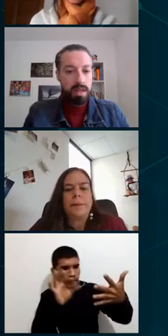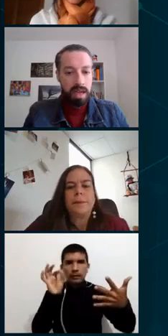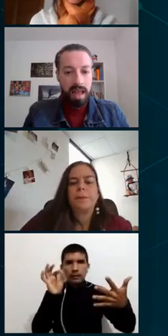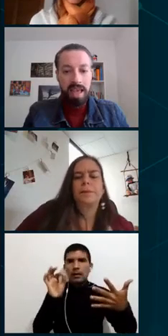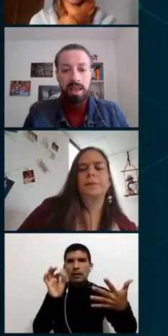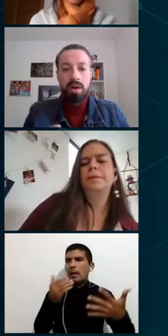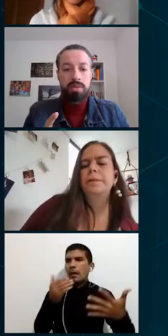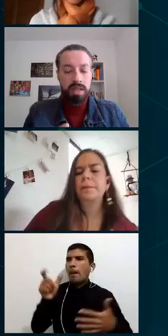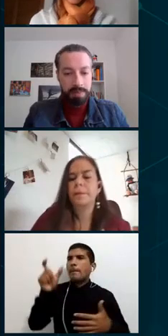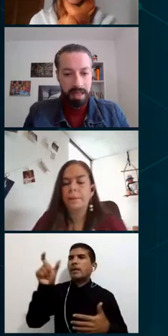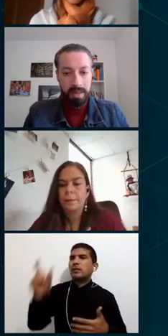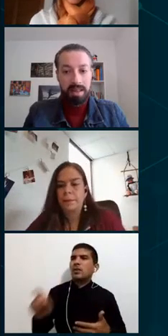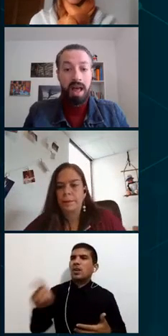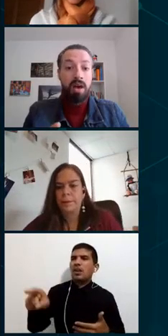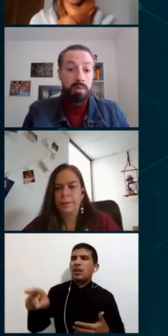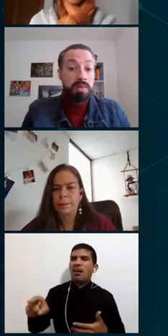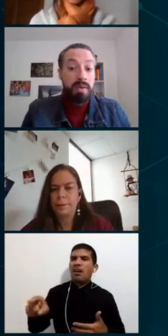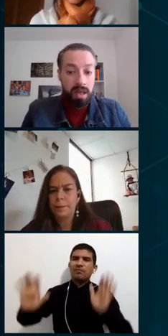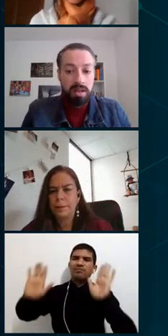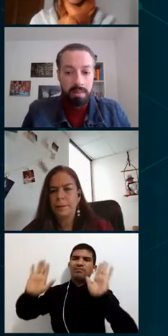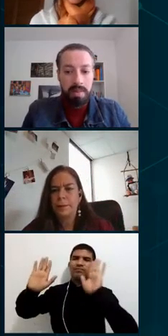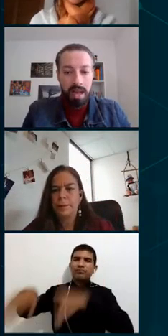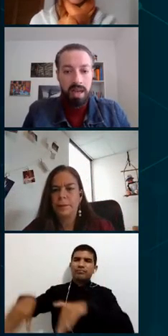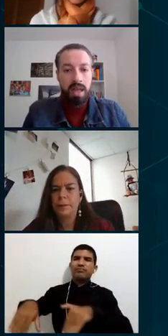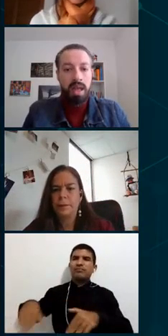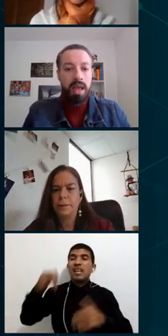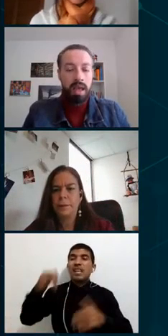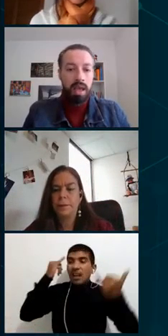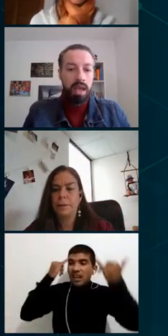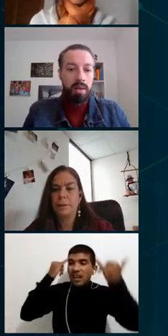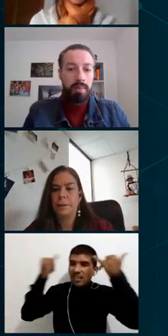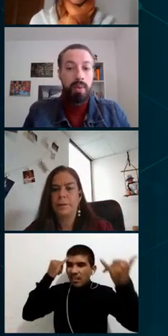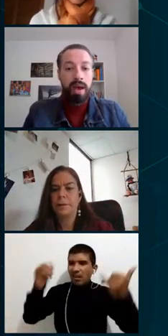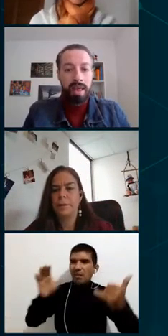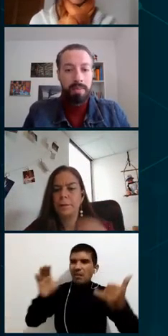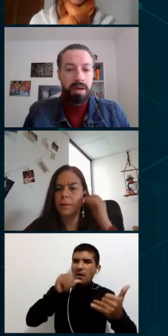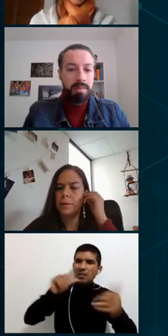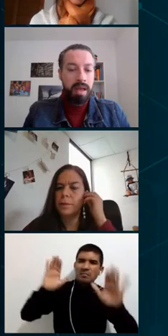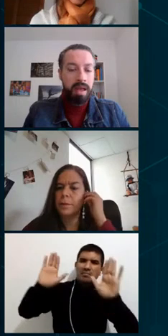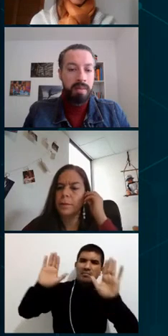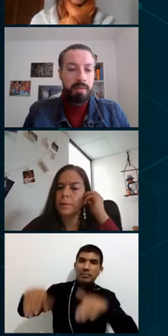hemos leído, hemos experimentado, hemos vivido también,